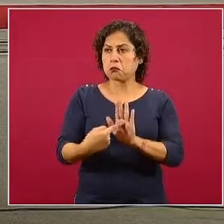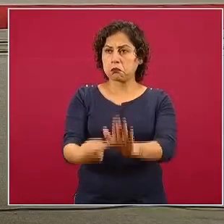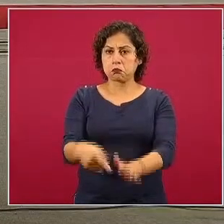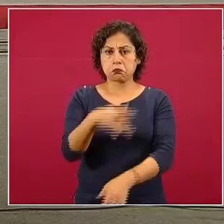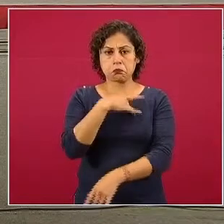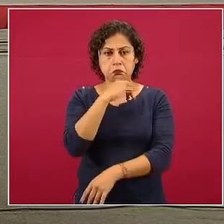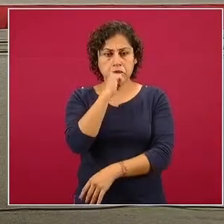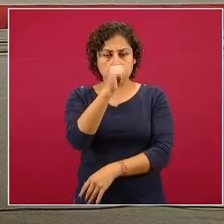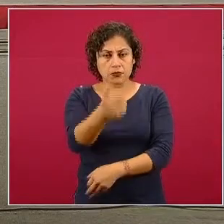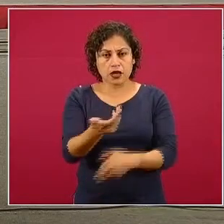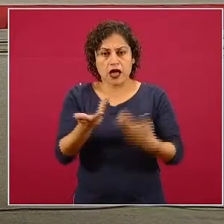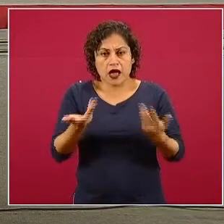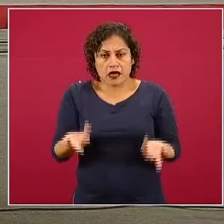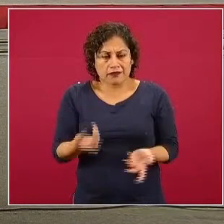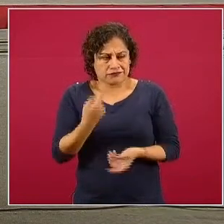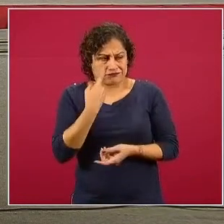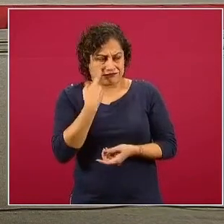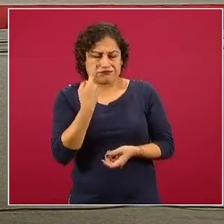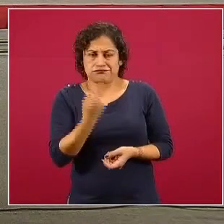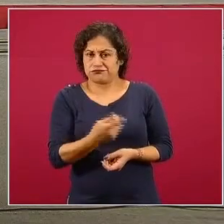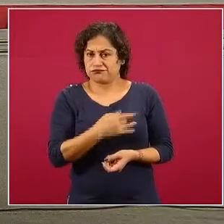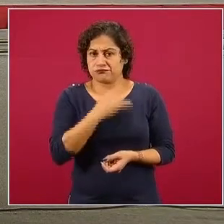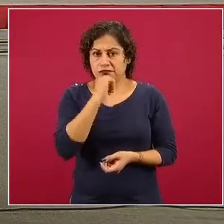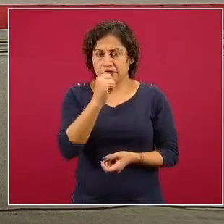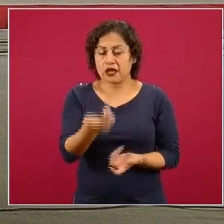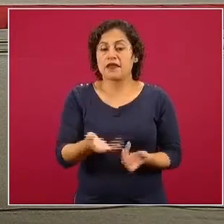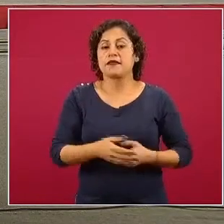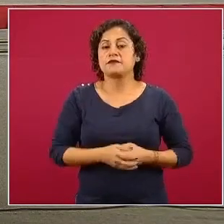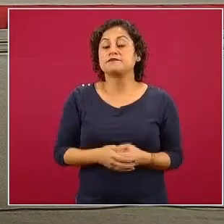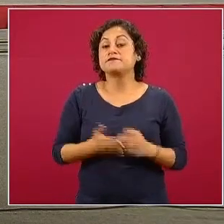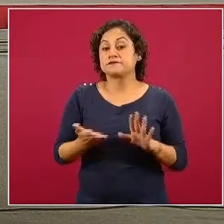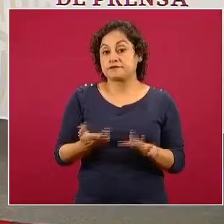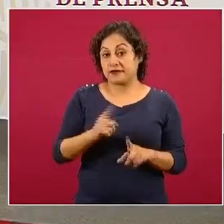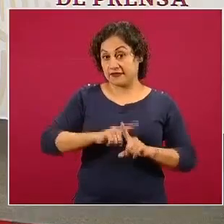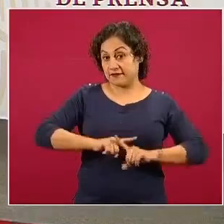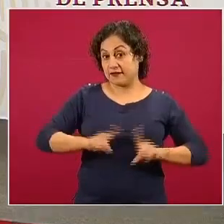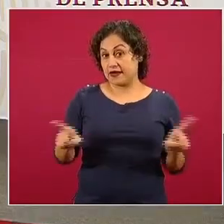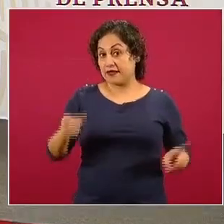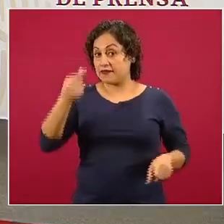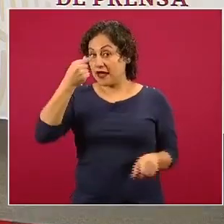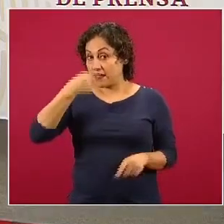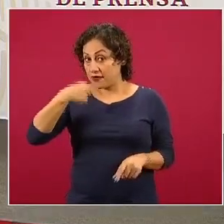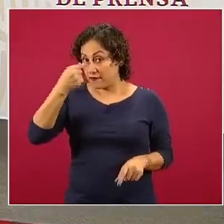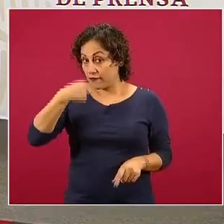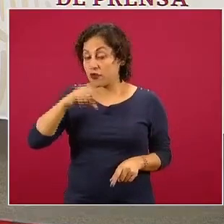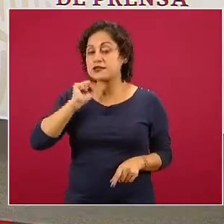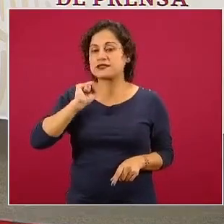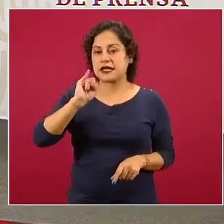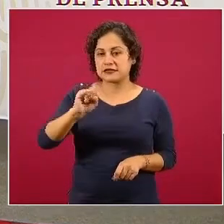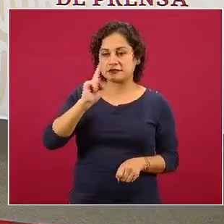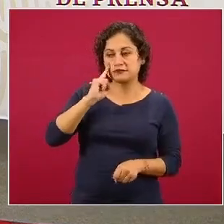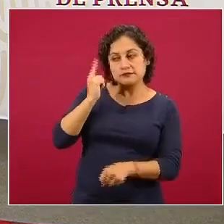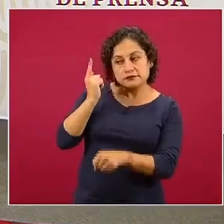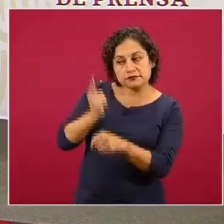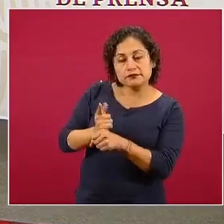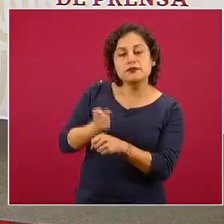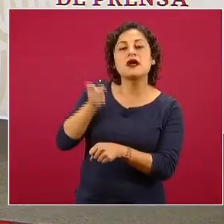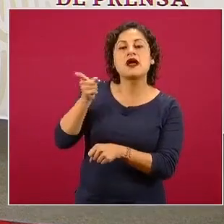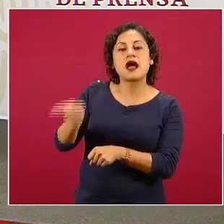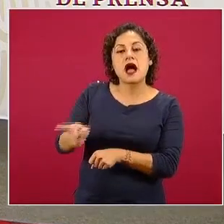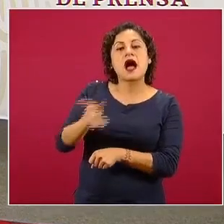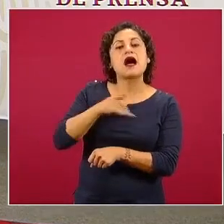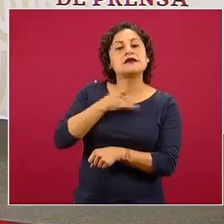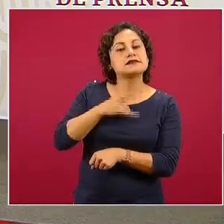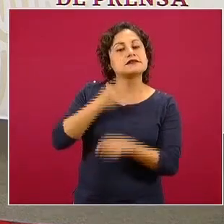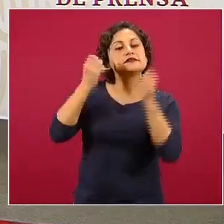no llegan a expresar signos y síntomas. Normalmente la influenza siempre se ha caracterizado porque cuando esta se manifiesta